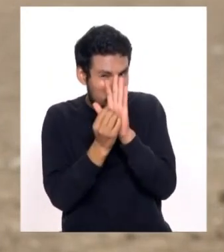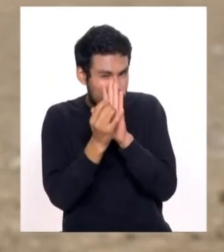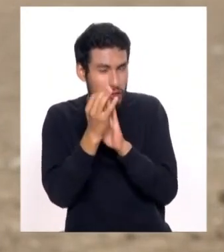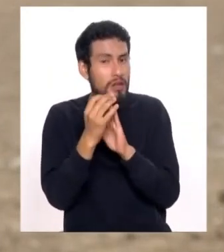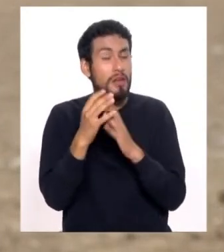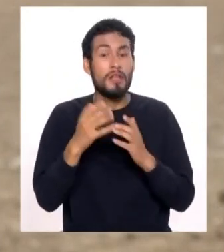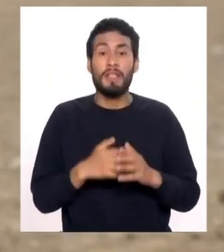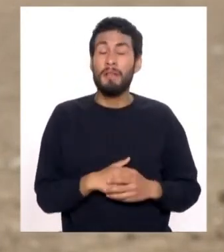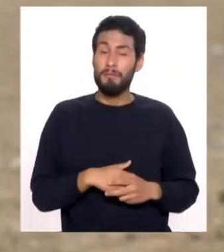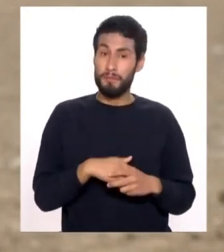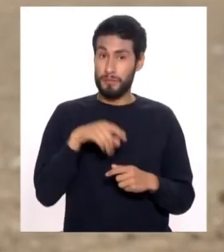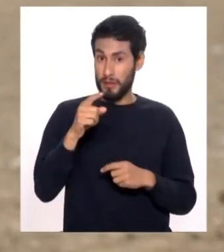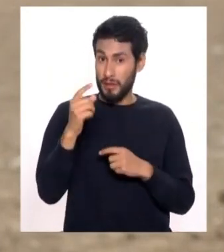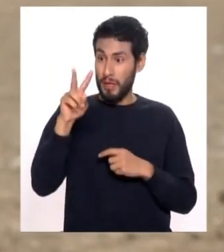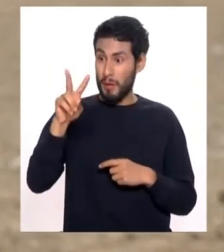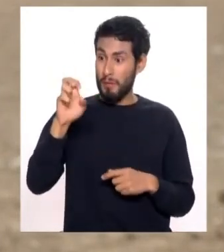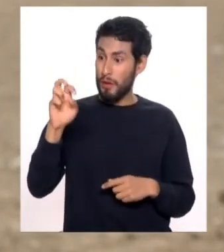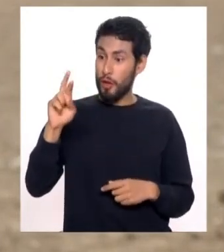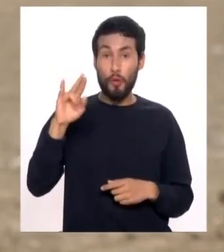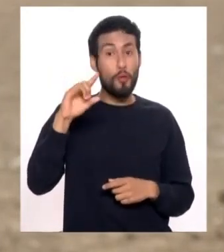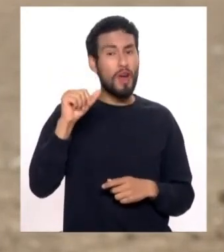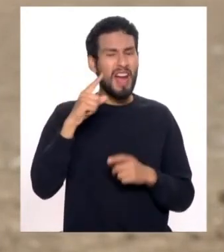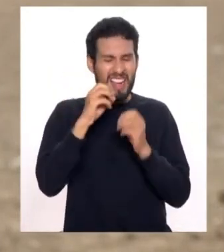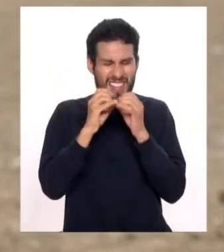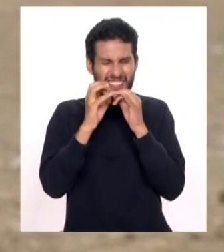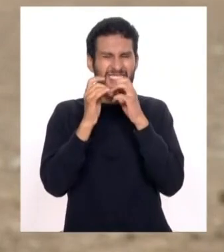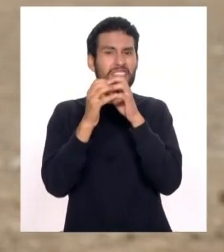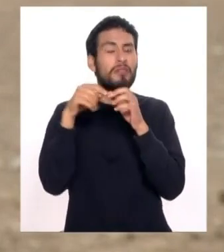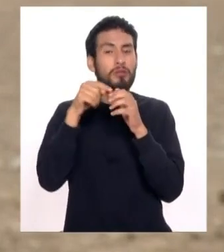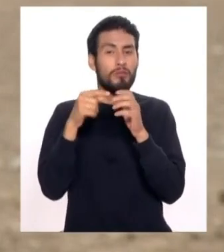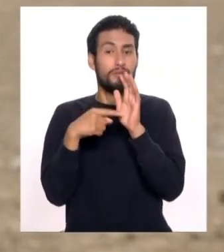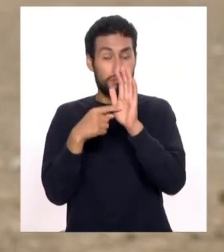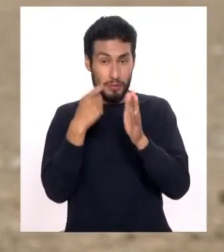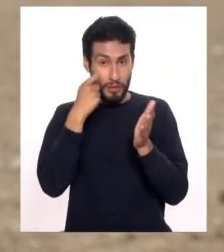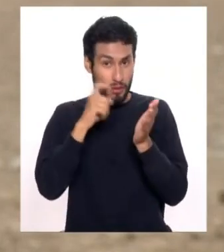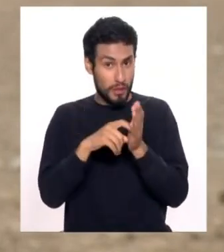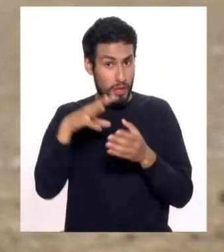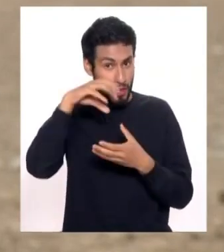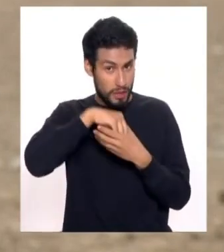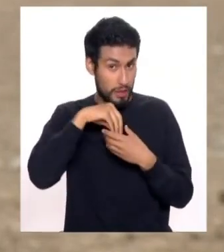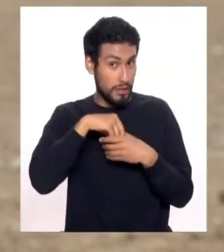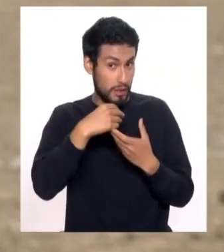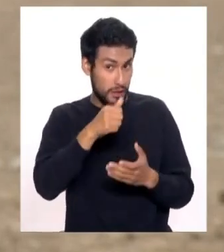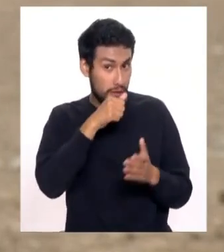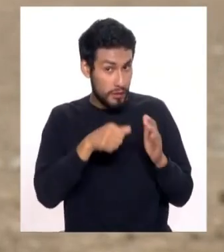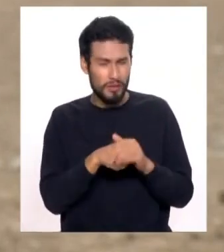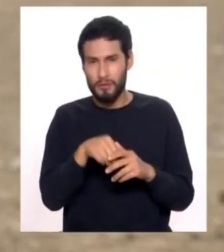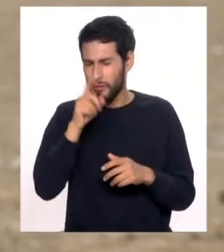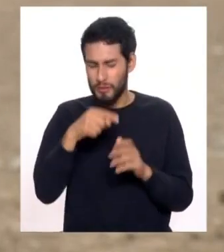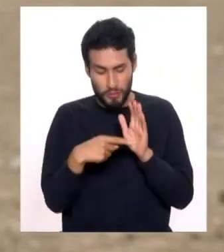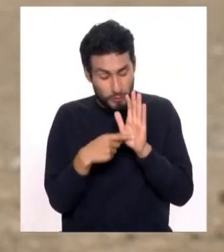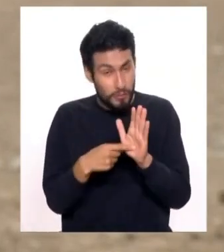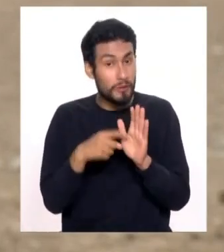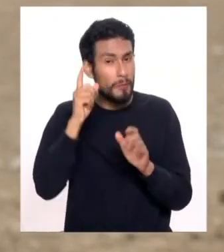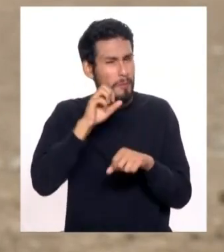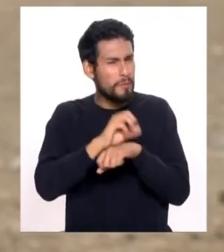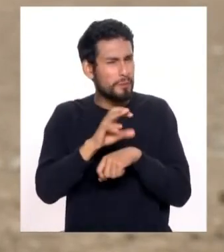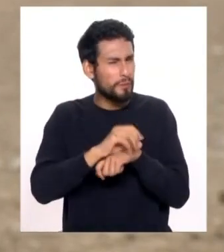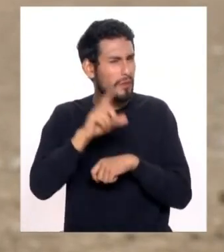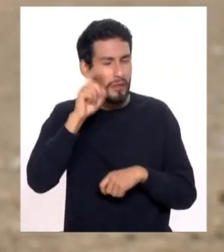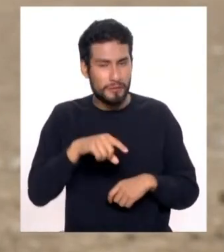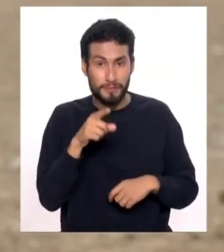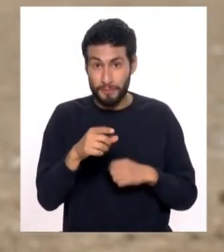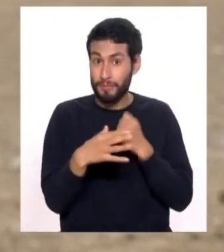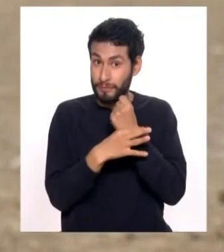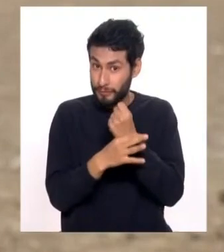hay que decir que la verruga es una manifestación externa, ¿no es cierto?, de la infección. Así que yo le recomendaría que vaya con su